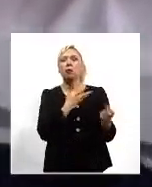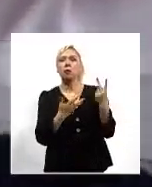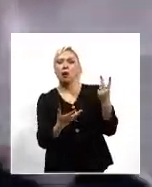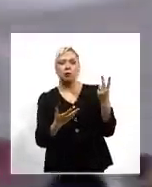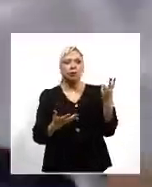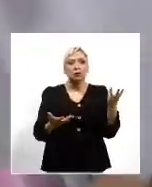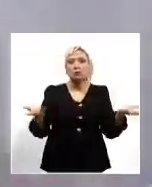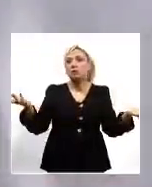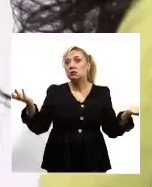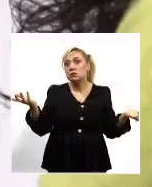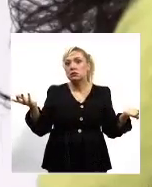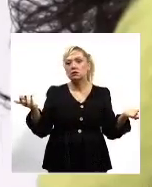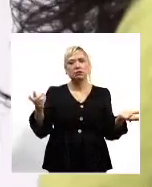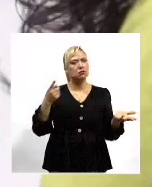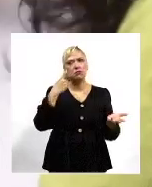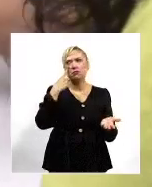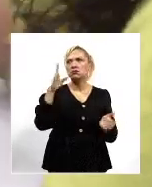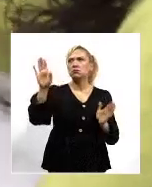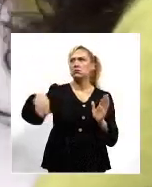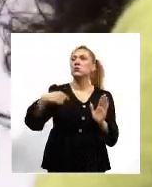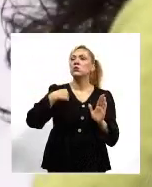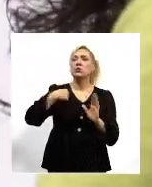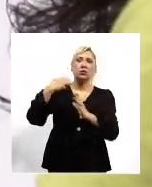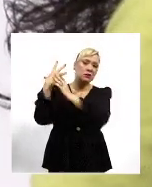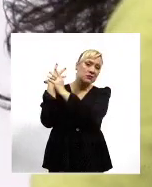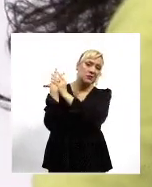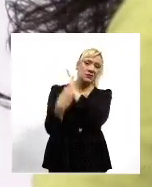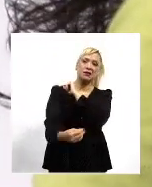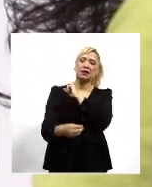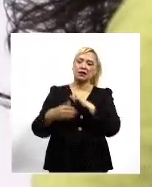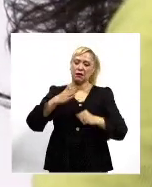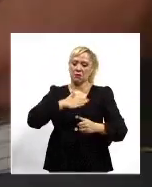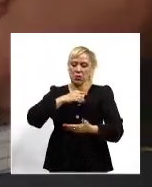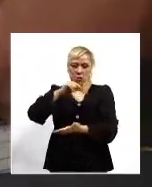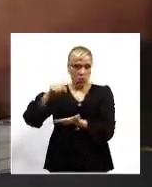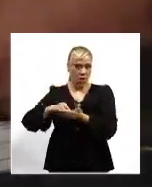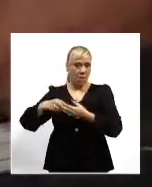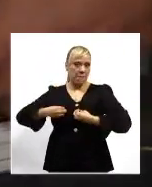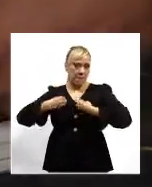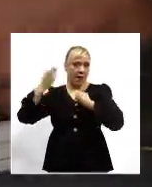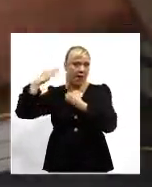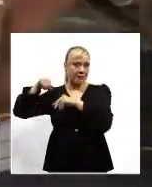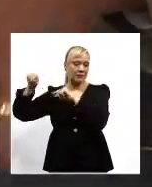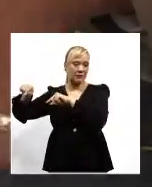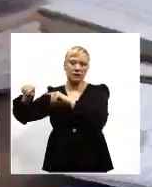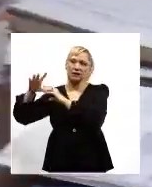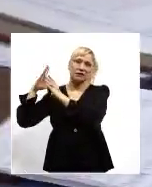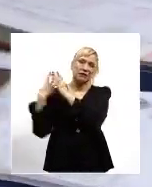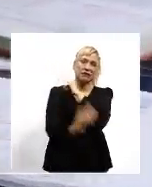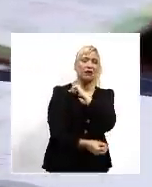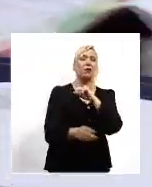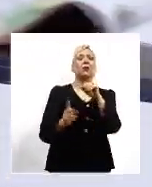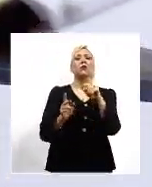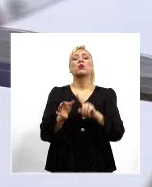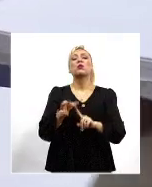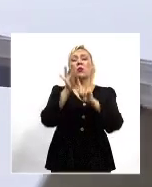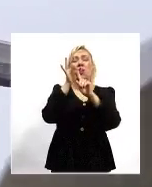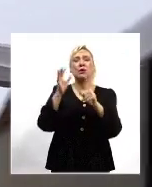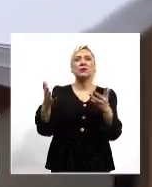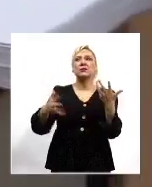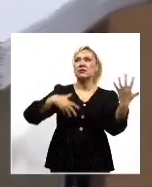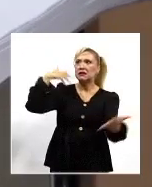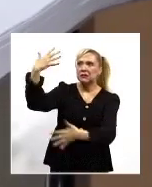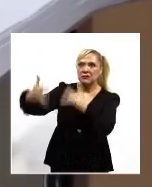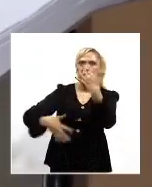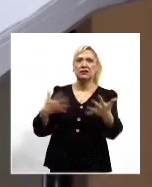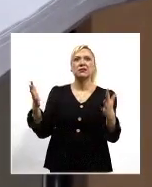en la materia, basta que acredite que ha huido de su país de origen, entre otros supuestos, por el entorno de violencia e inseguridad, por la